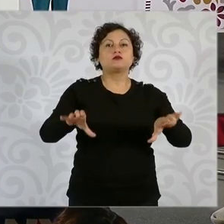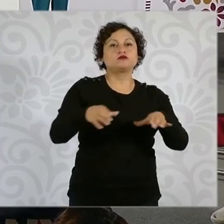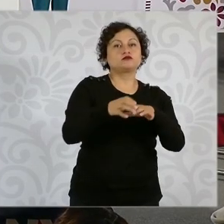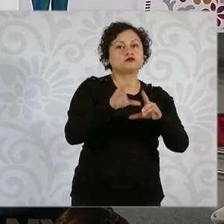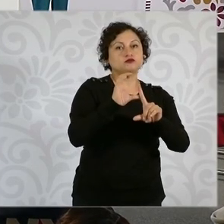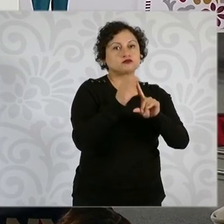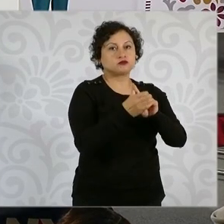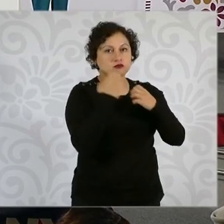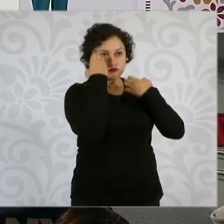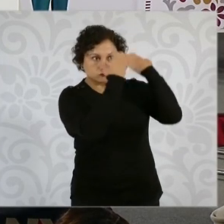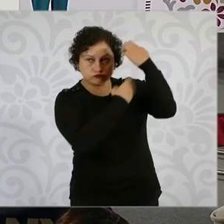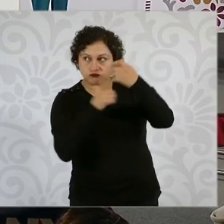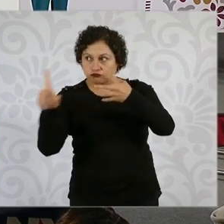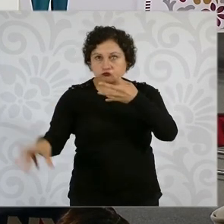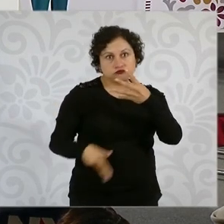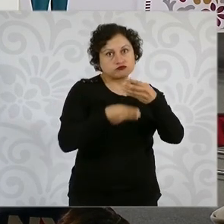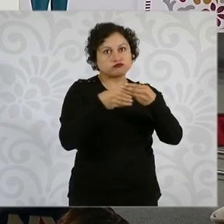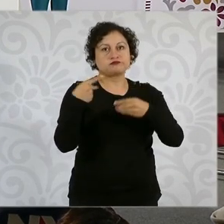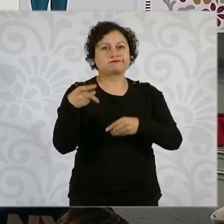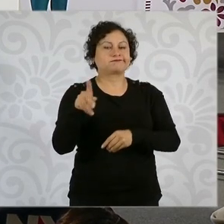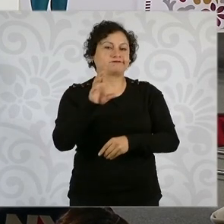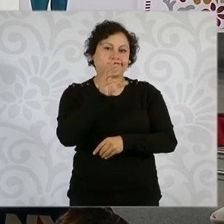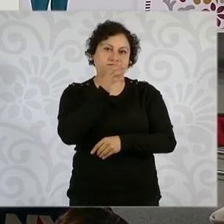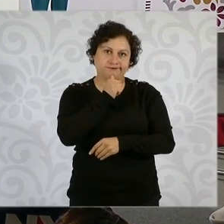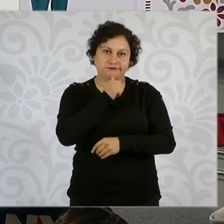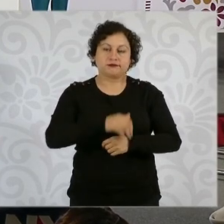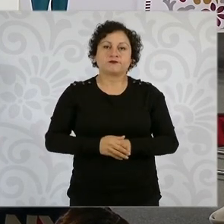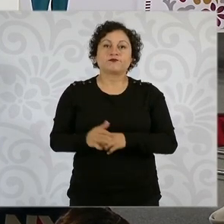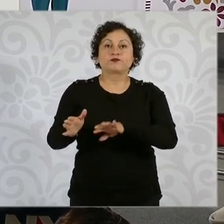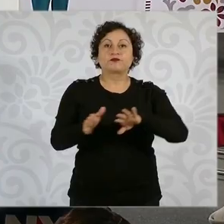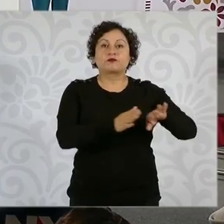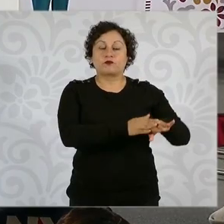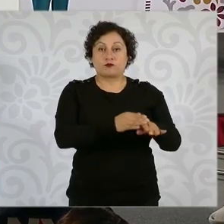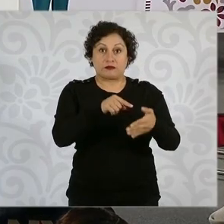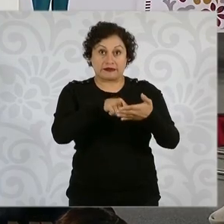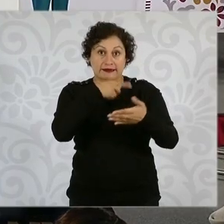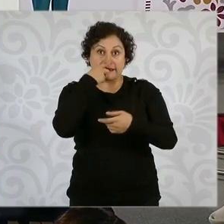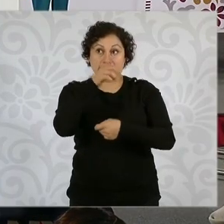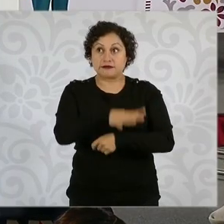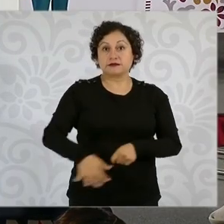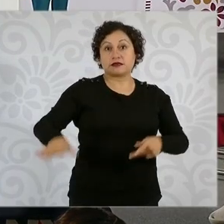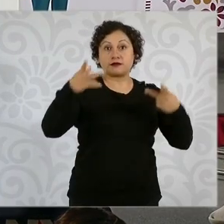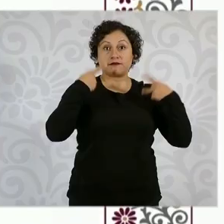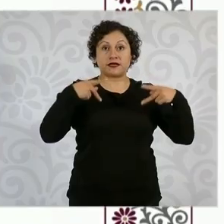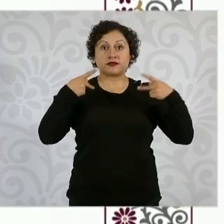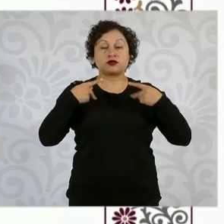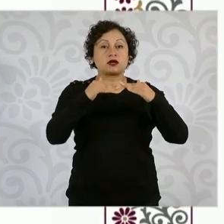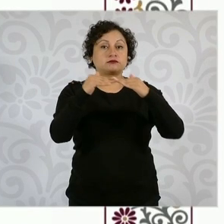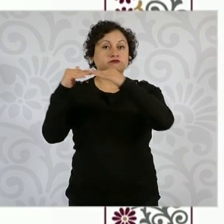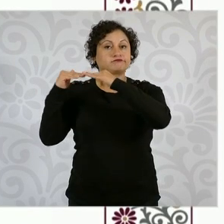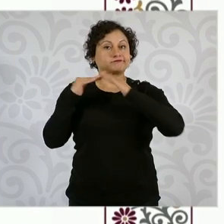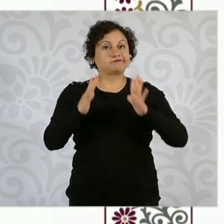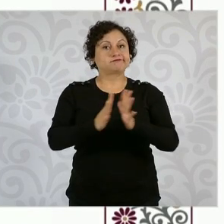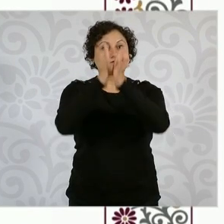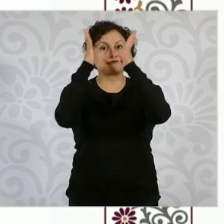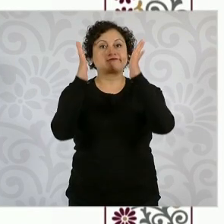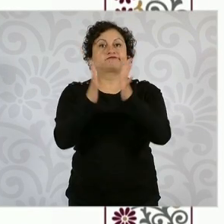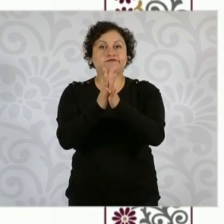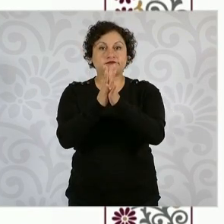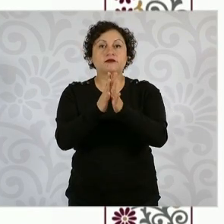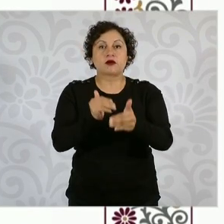evaluación. La ciudadanía tiene derecho a participar en igualdad de condiciones. Los procesos